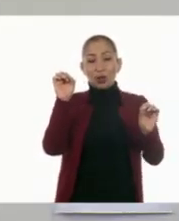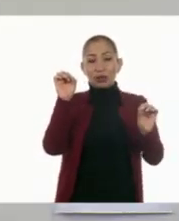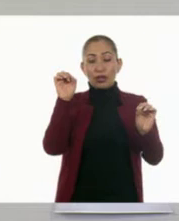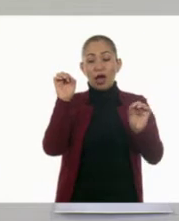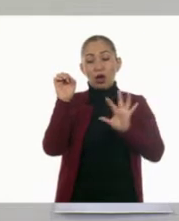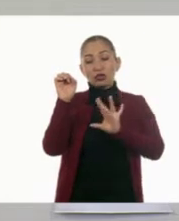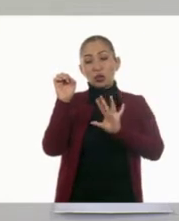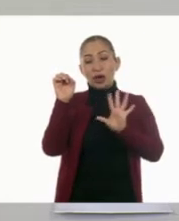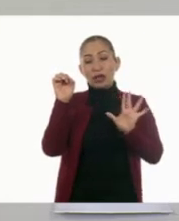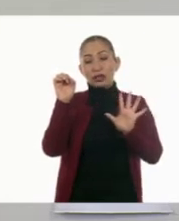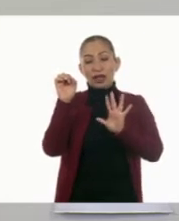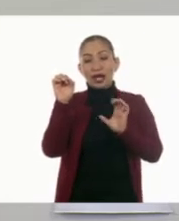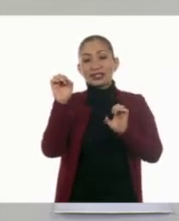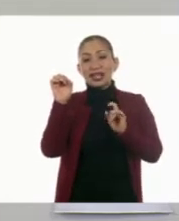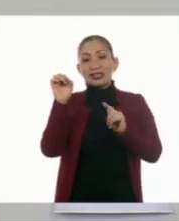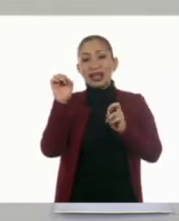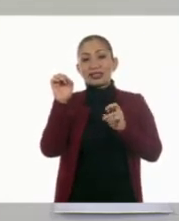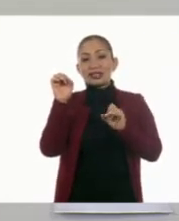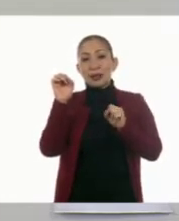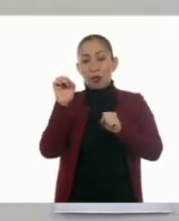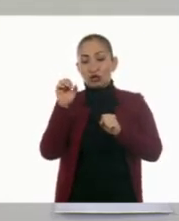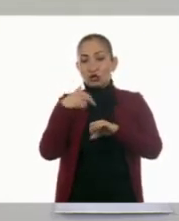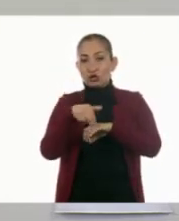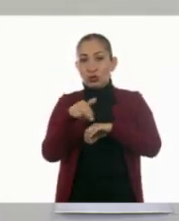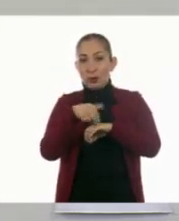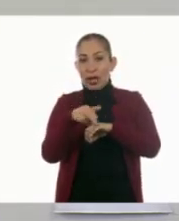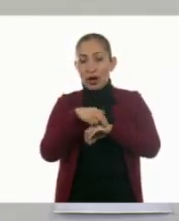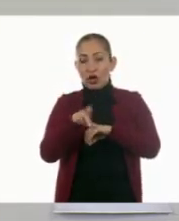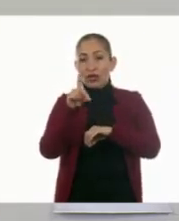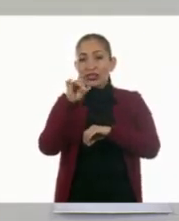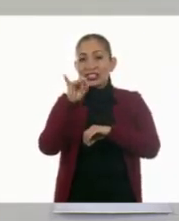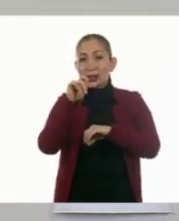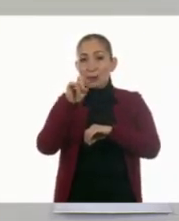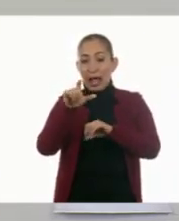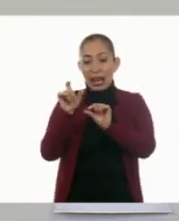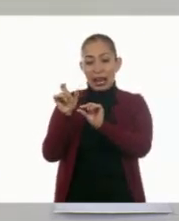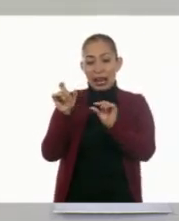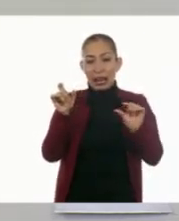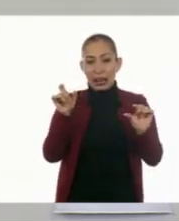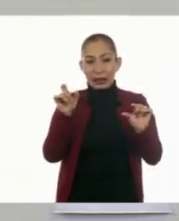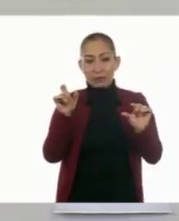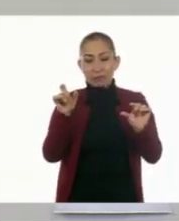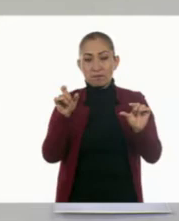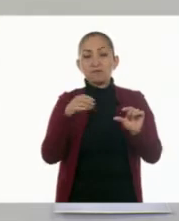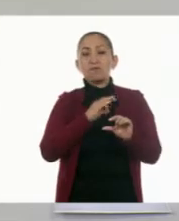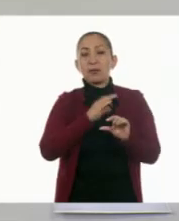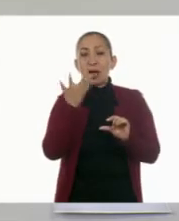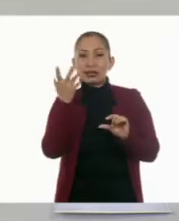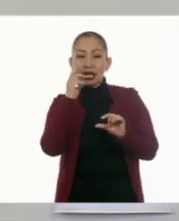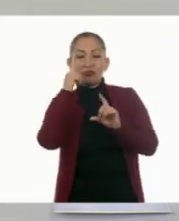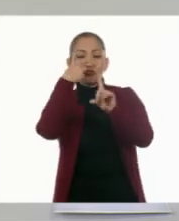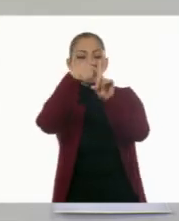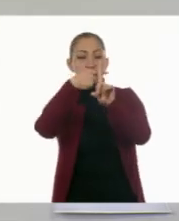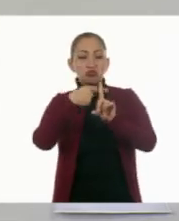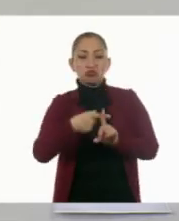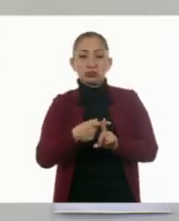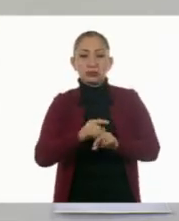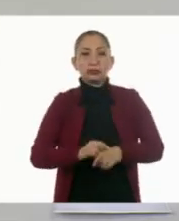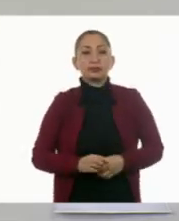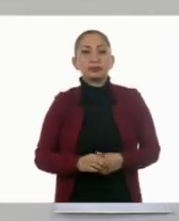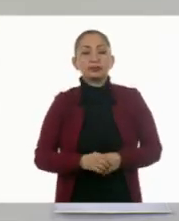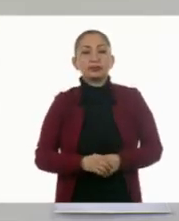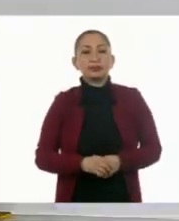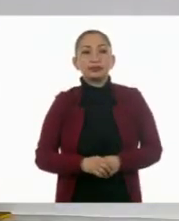Los 50 centésimos ya sabemos que son números decimales y van después del punto decimal. Entonces, podemos realizar la suma.